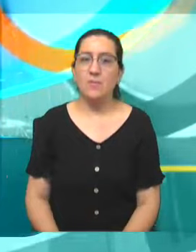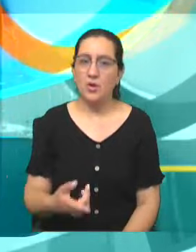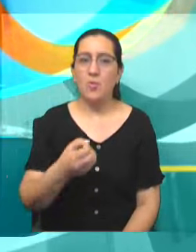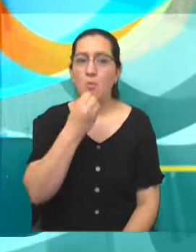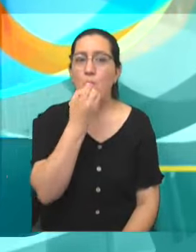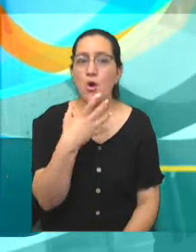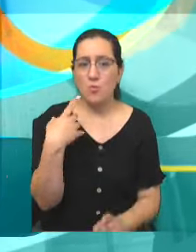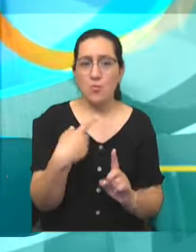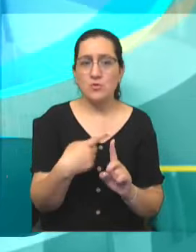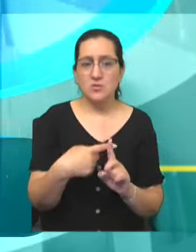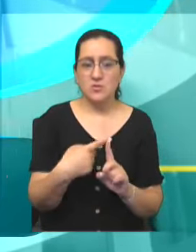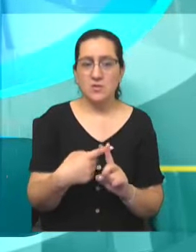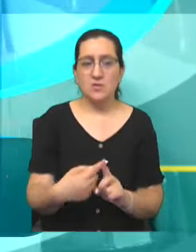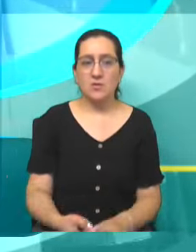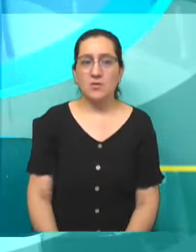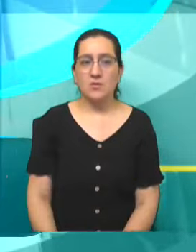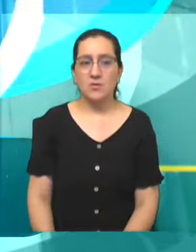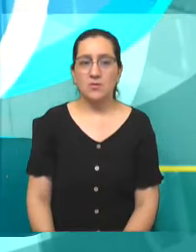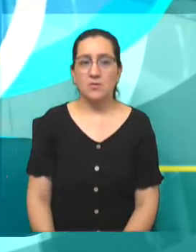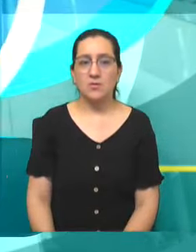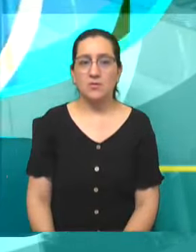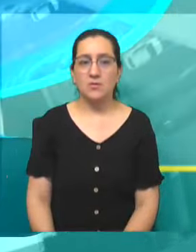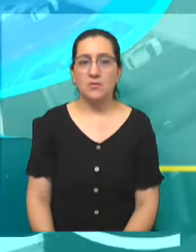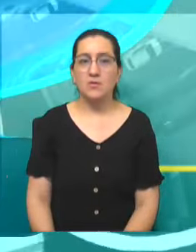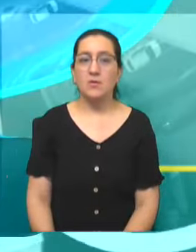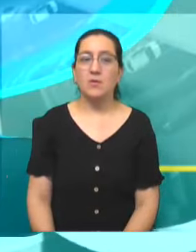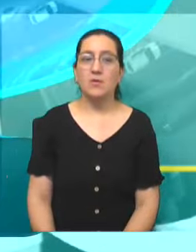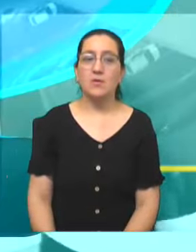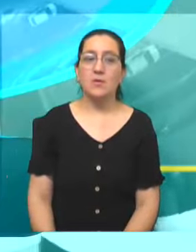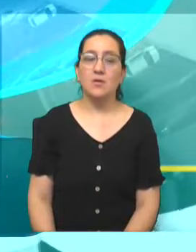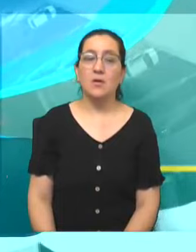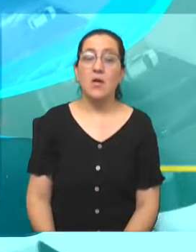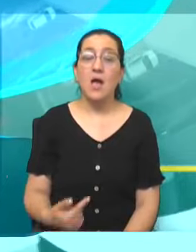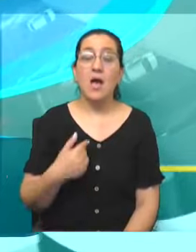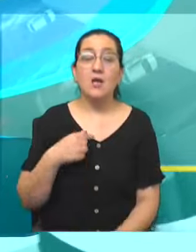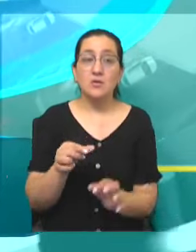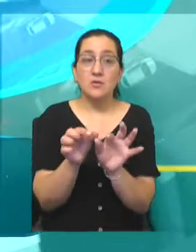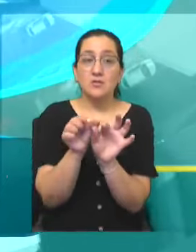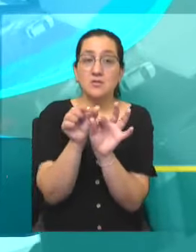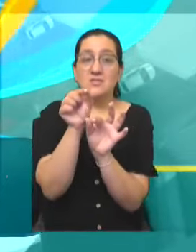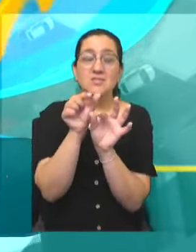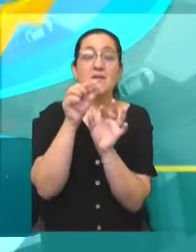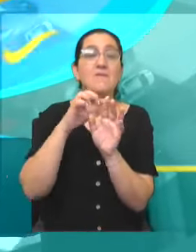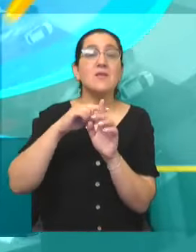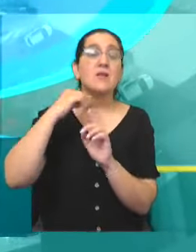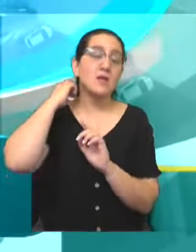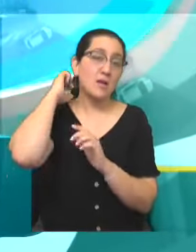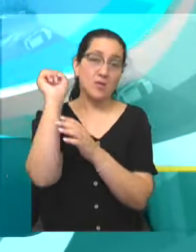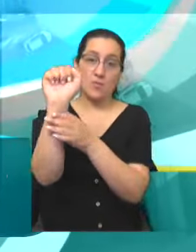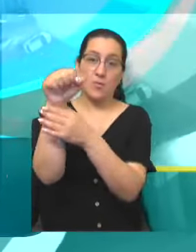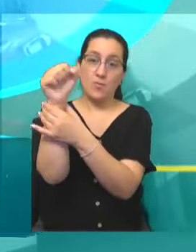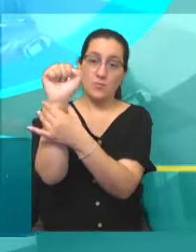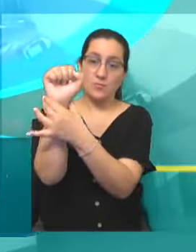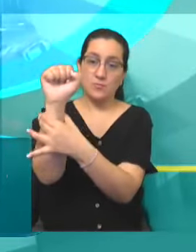favorable que es esto. Florencia, hay cuadros, por ejemplo, uno de los cuadros se llama, por ejemplo, cervicalgia cervicogénica, que tiene que ver con el dolor